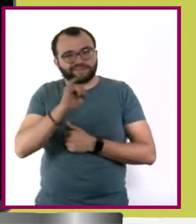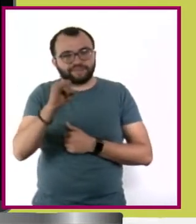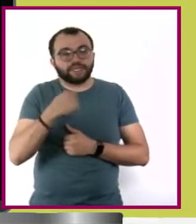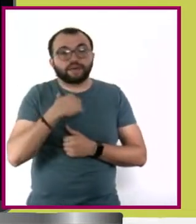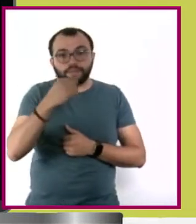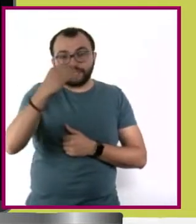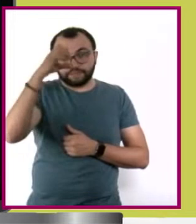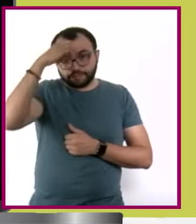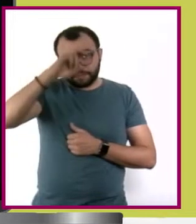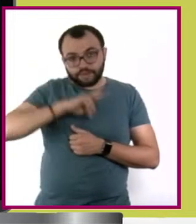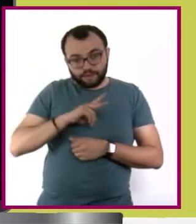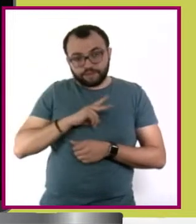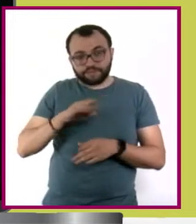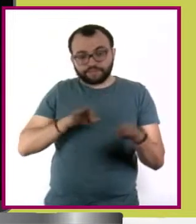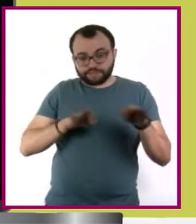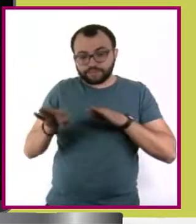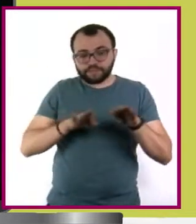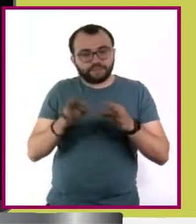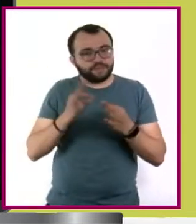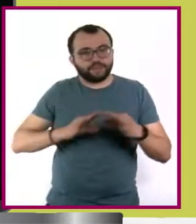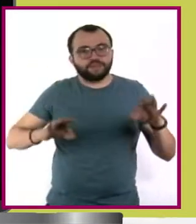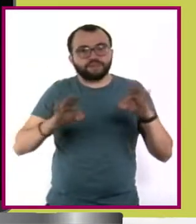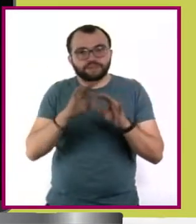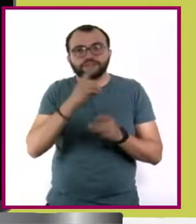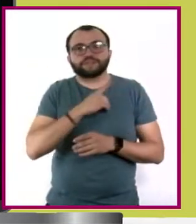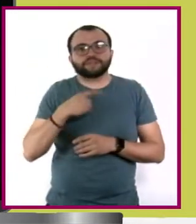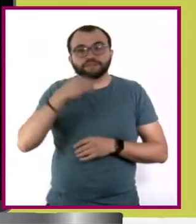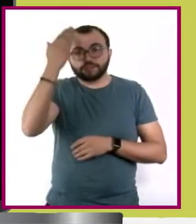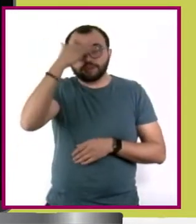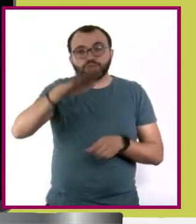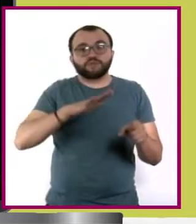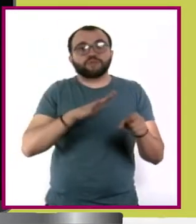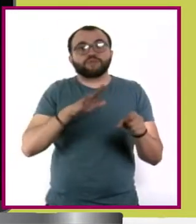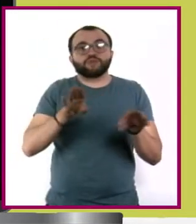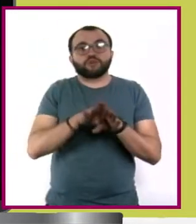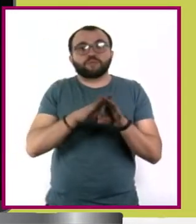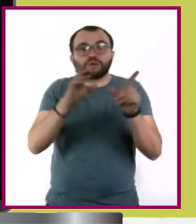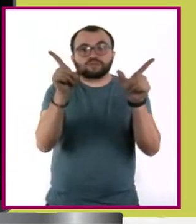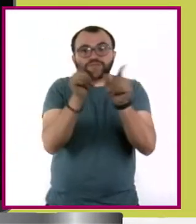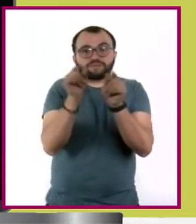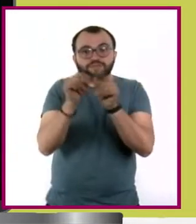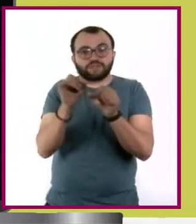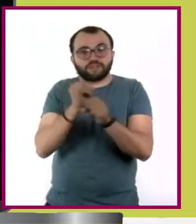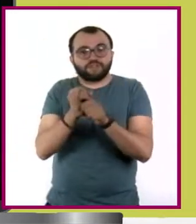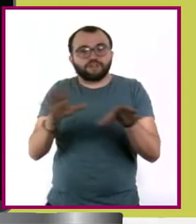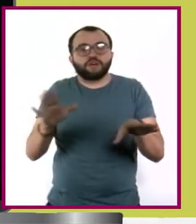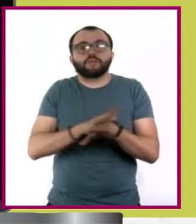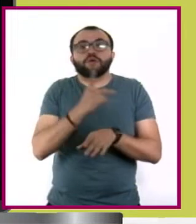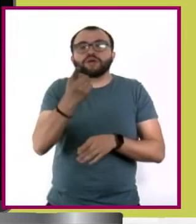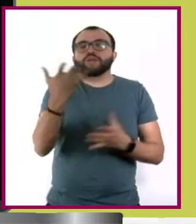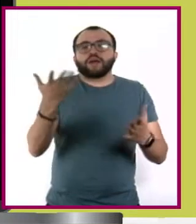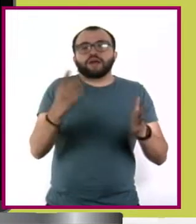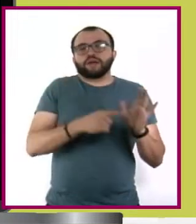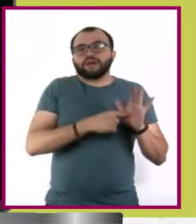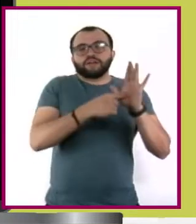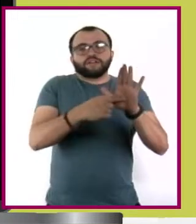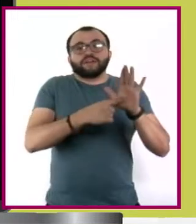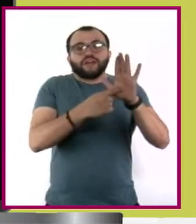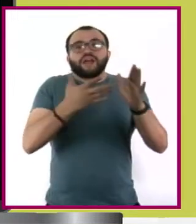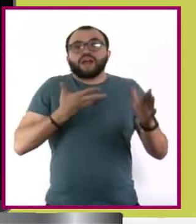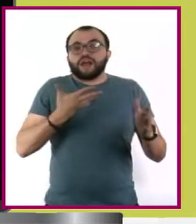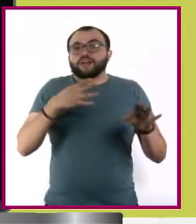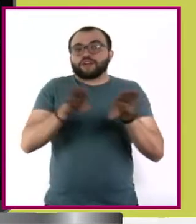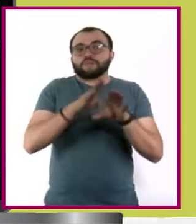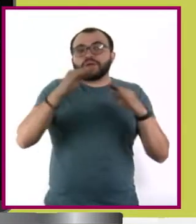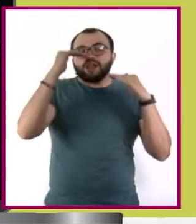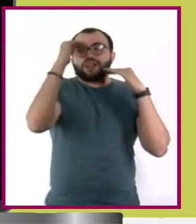experiencia laboral es bien importante saber resumir la información, porque si tú haces publicaciones que están limitadas